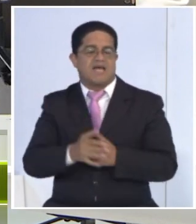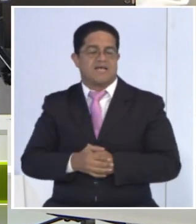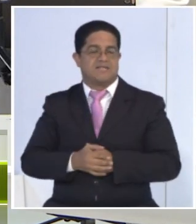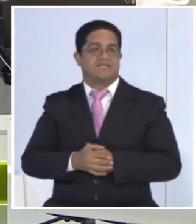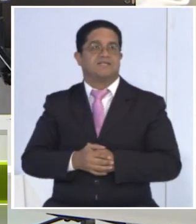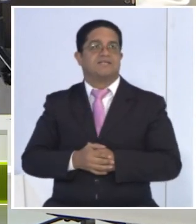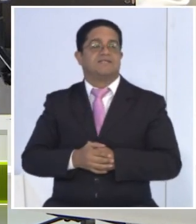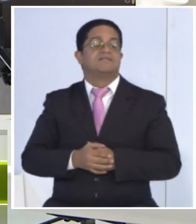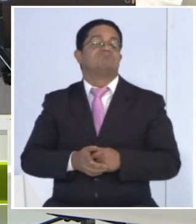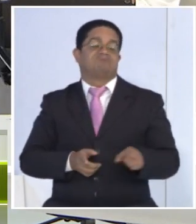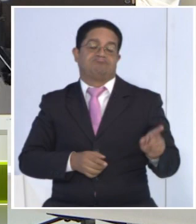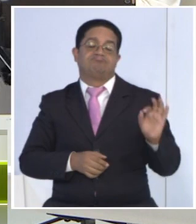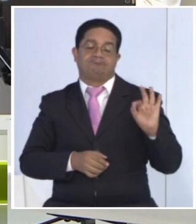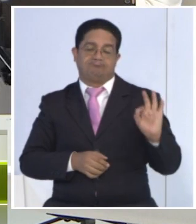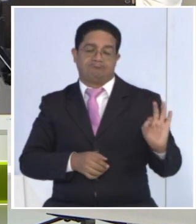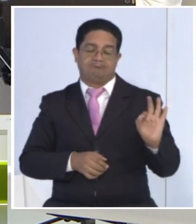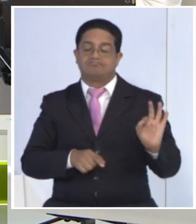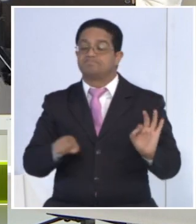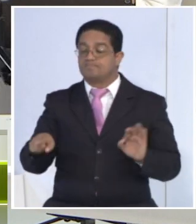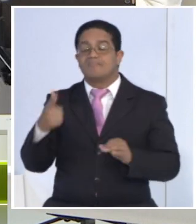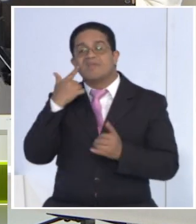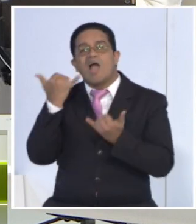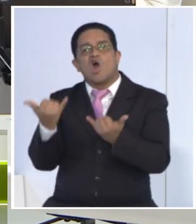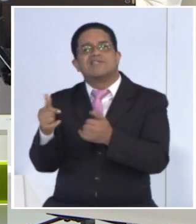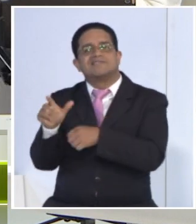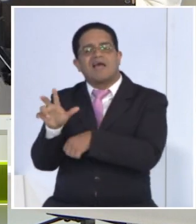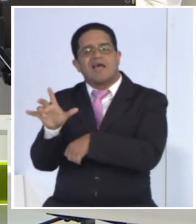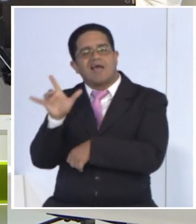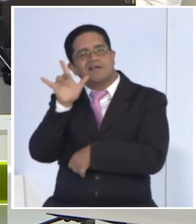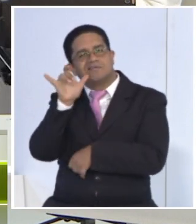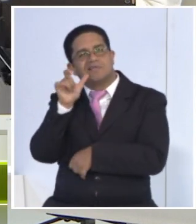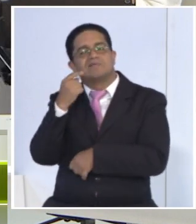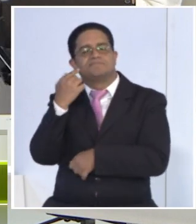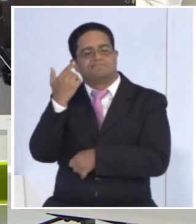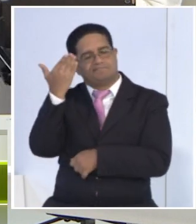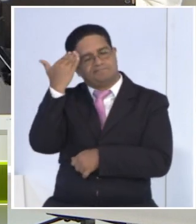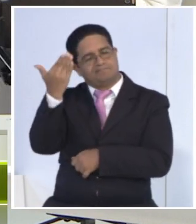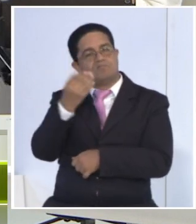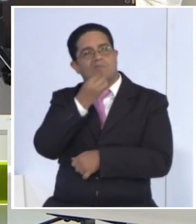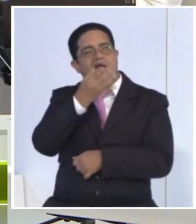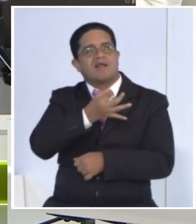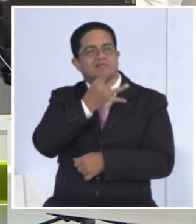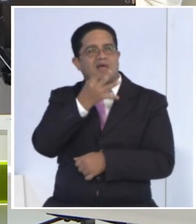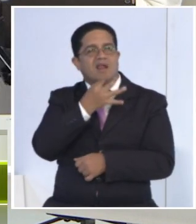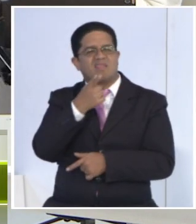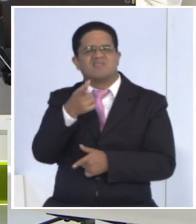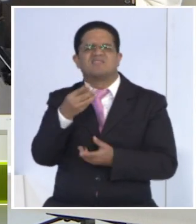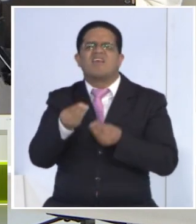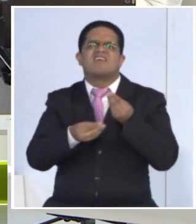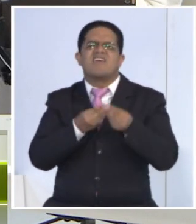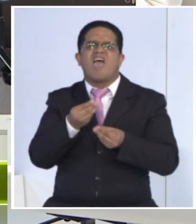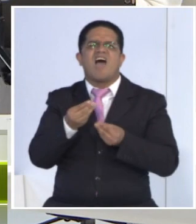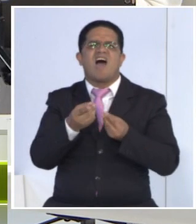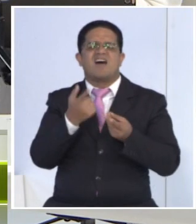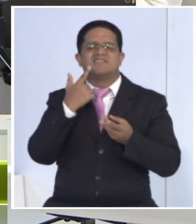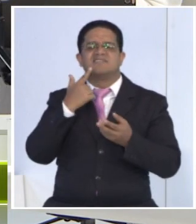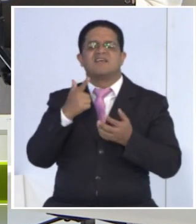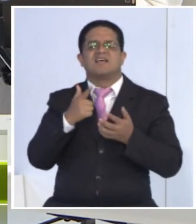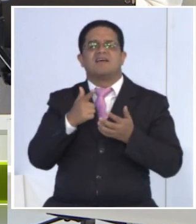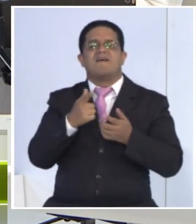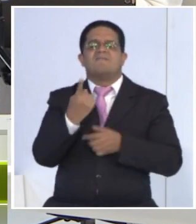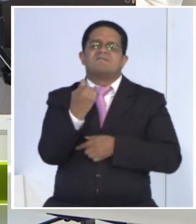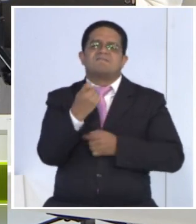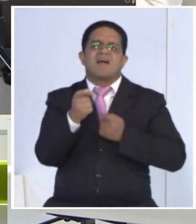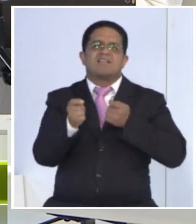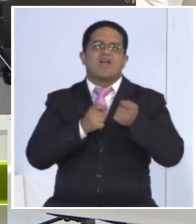¿no? Así es. Por acá justamente William Márquez nos decía: buenas tardes, ¿qué causa el desequilibrio de la fibra intestinal y cómo